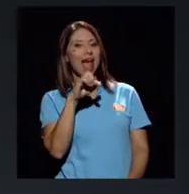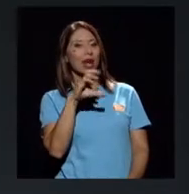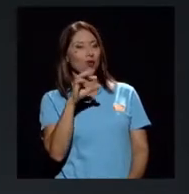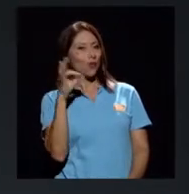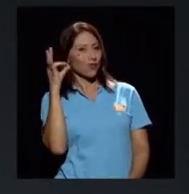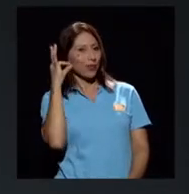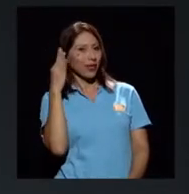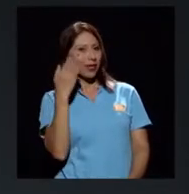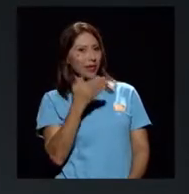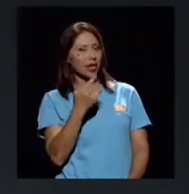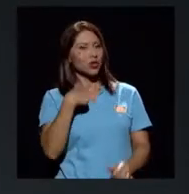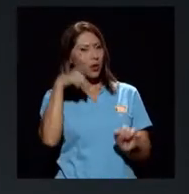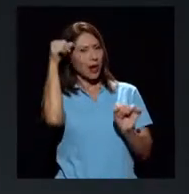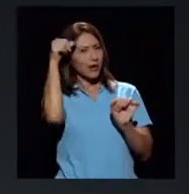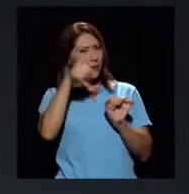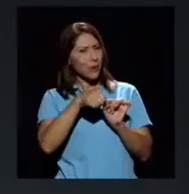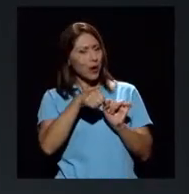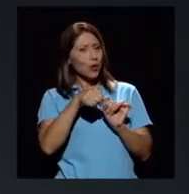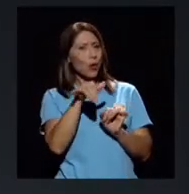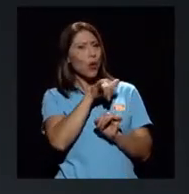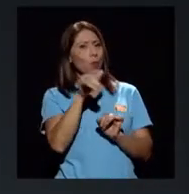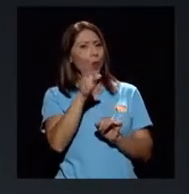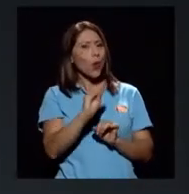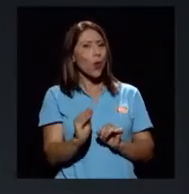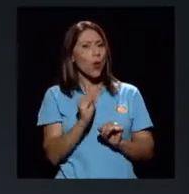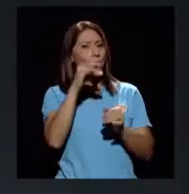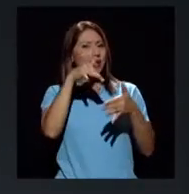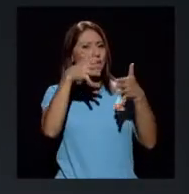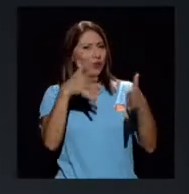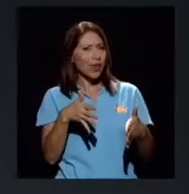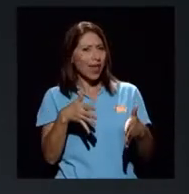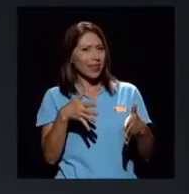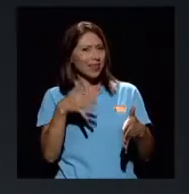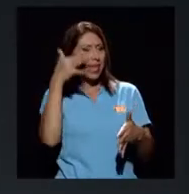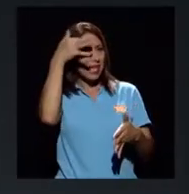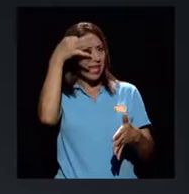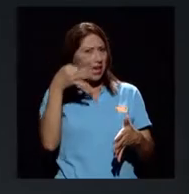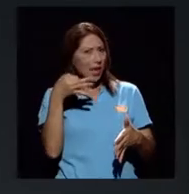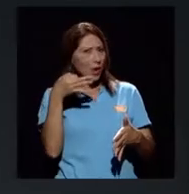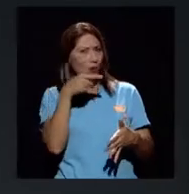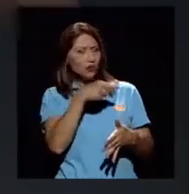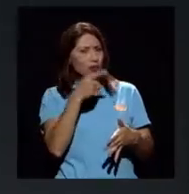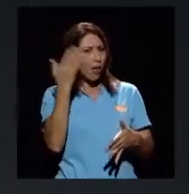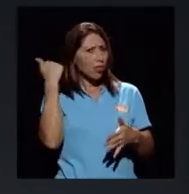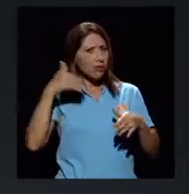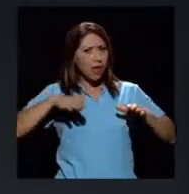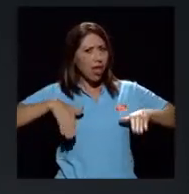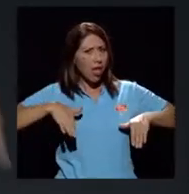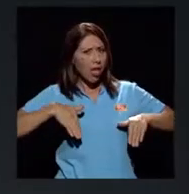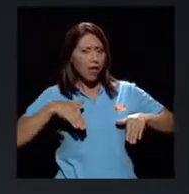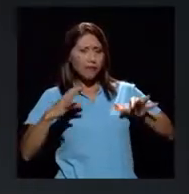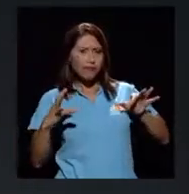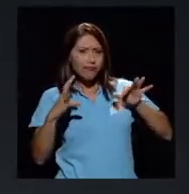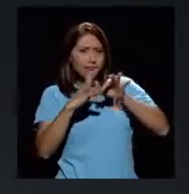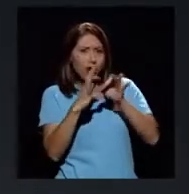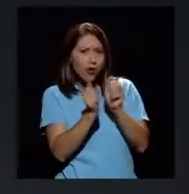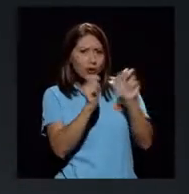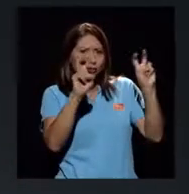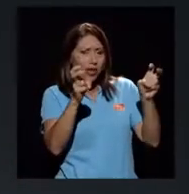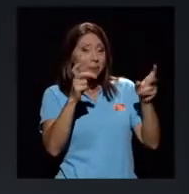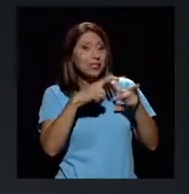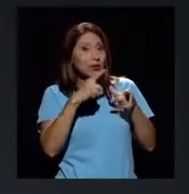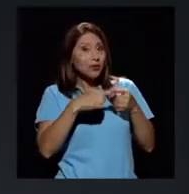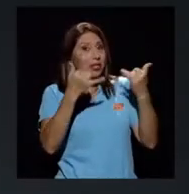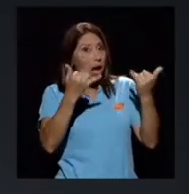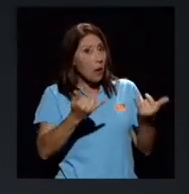yo la recuerdo de joven estudiante y creo que no andaba por esos temas, de manera que ahí dio alguna vuelta y eso es lo